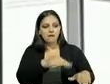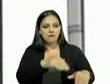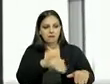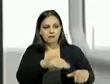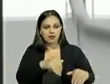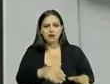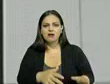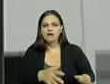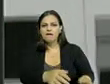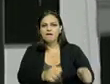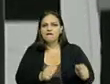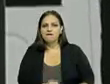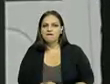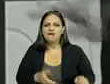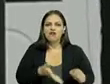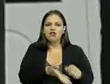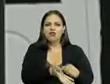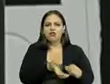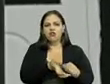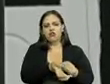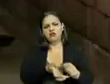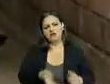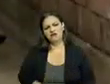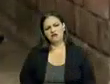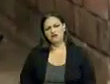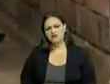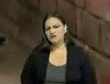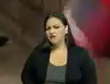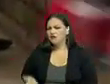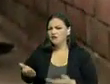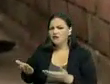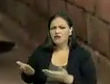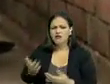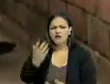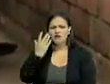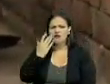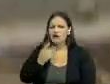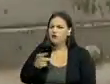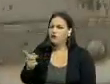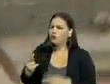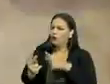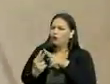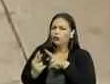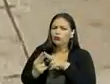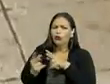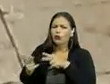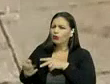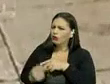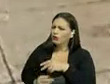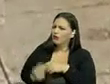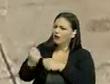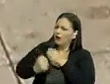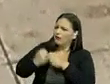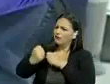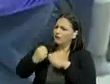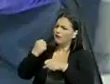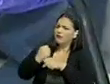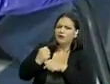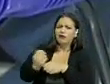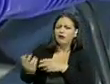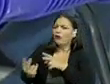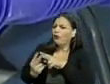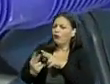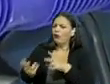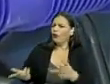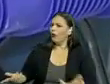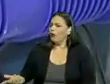extraña. ¿Por qué? Si él tiene familia. Está guardado, mi padre, mi jefe. Ese es el triciclo que utilizó cuando presuntamente cometió